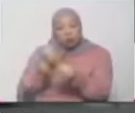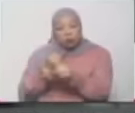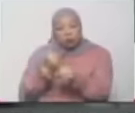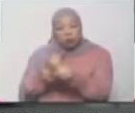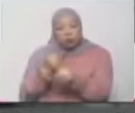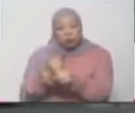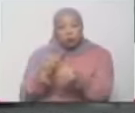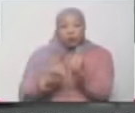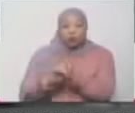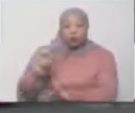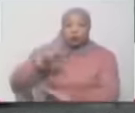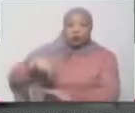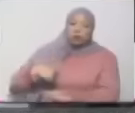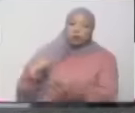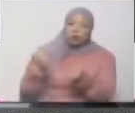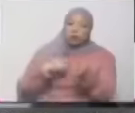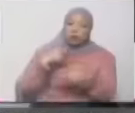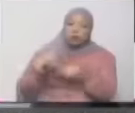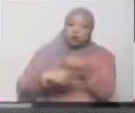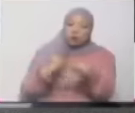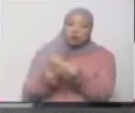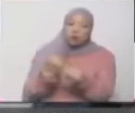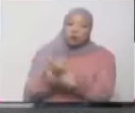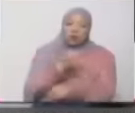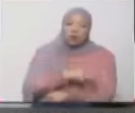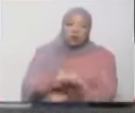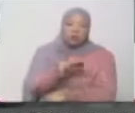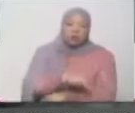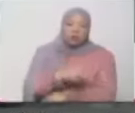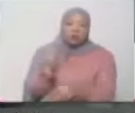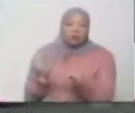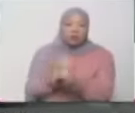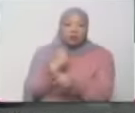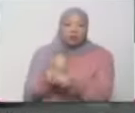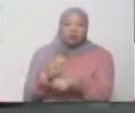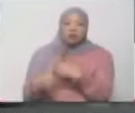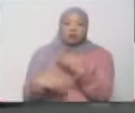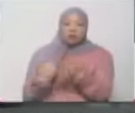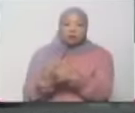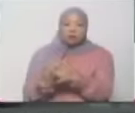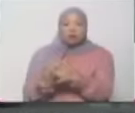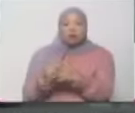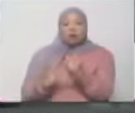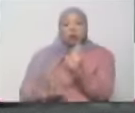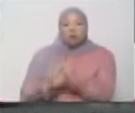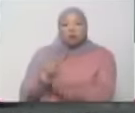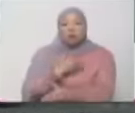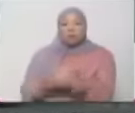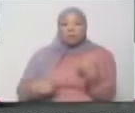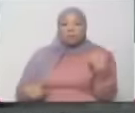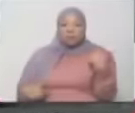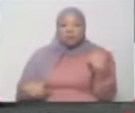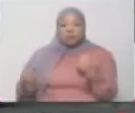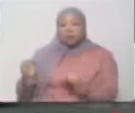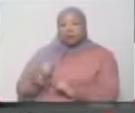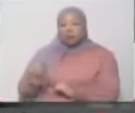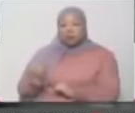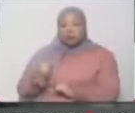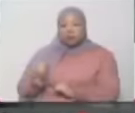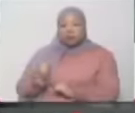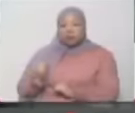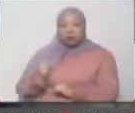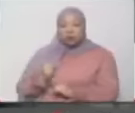para el desarrollo económico, productivo, social. Yo creo que si cruzamos esas dos matrices, presidente, podemos aprovechar